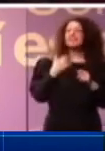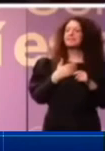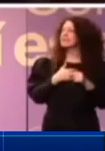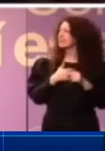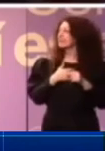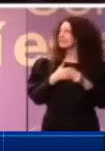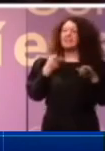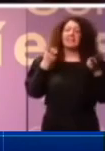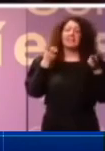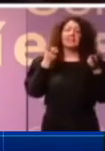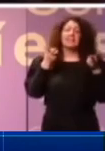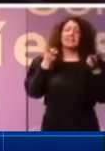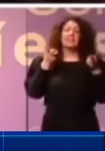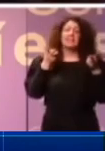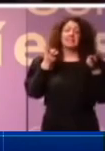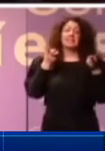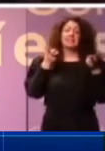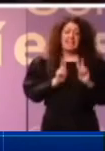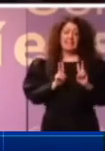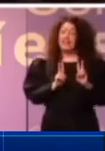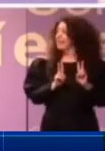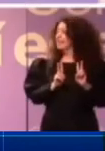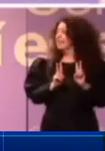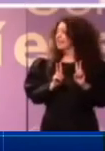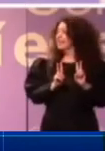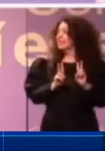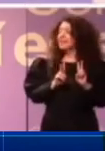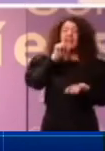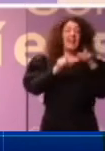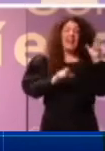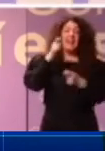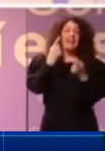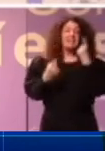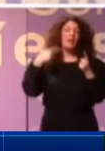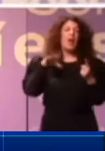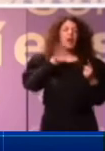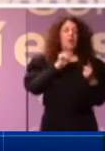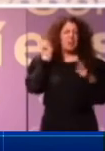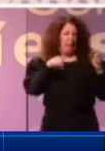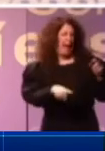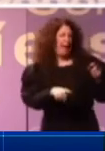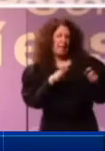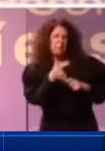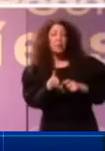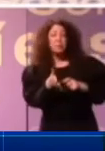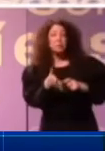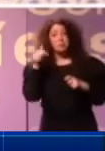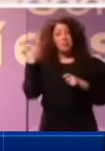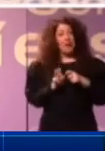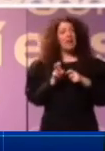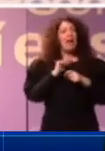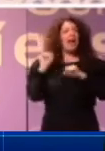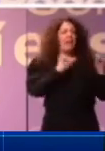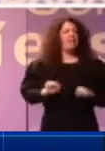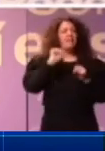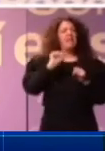tipo penal en el básico para realmente no, lo que ha conseguido es hacer el efecto contrario.